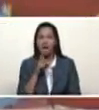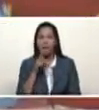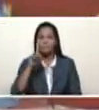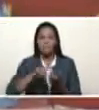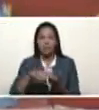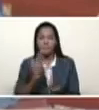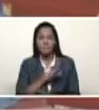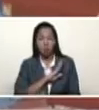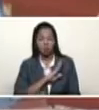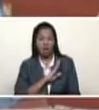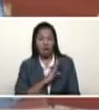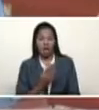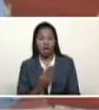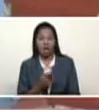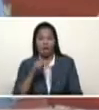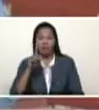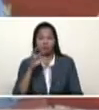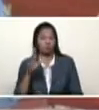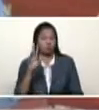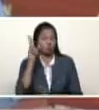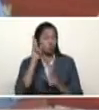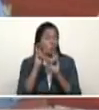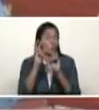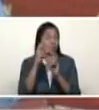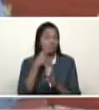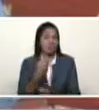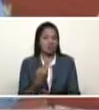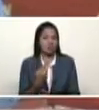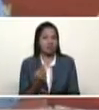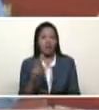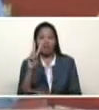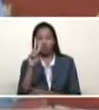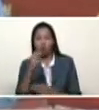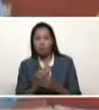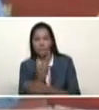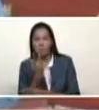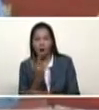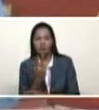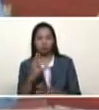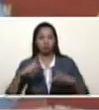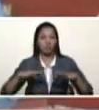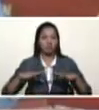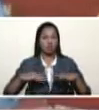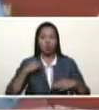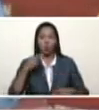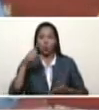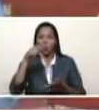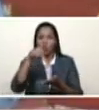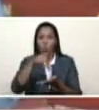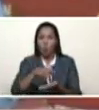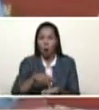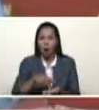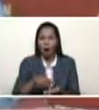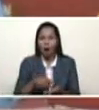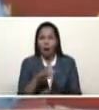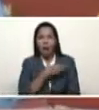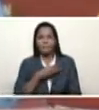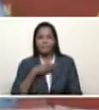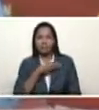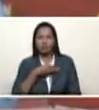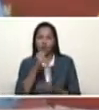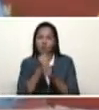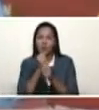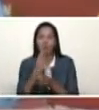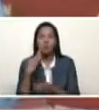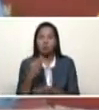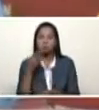Punta Cana todavía. 2 de mayo, estaba yo con la misión Chamba Juvenil y llegamos al canto de